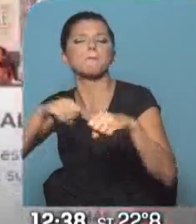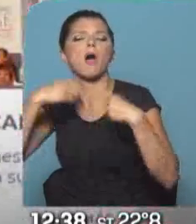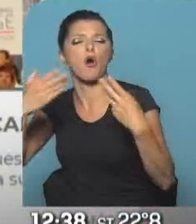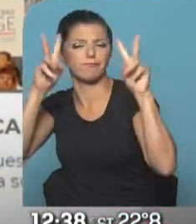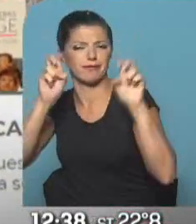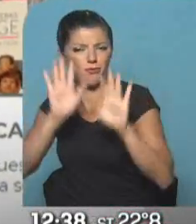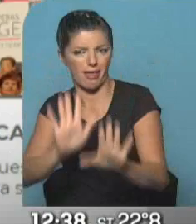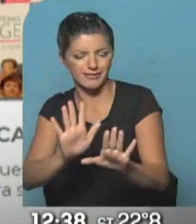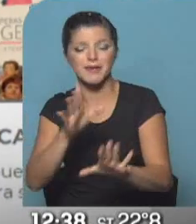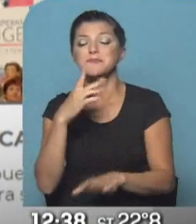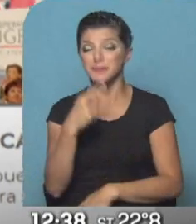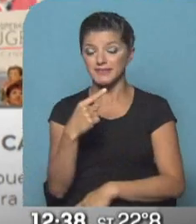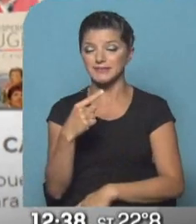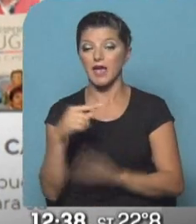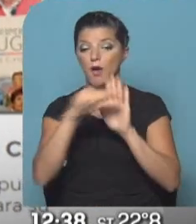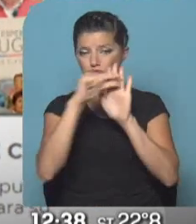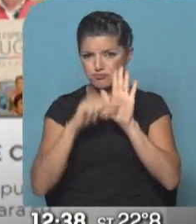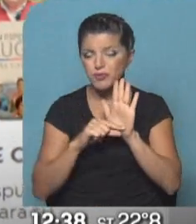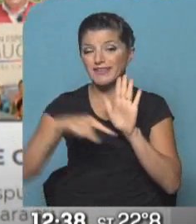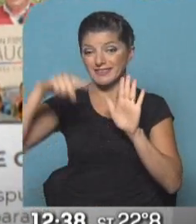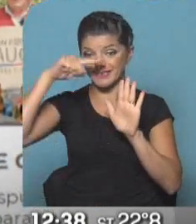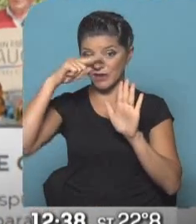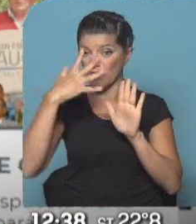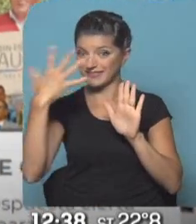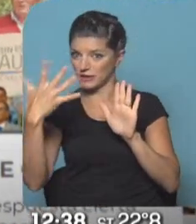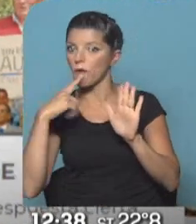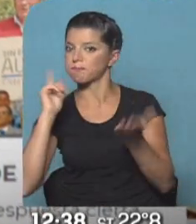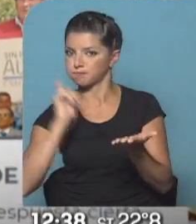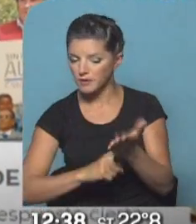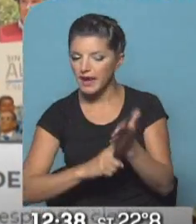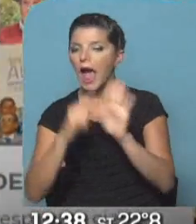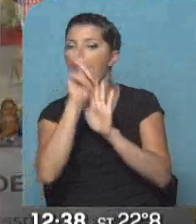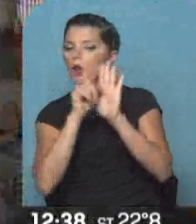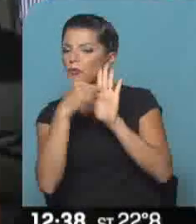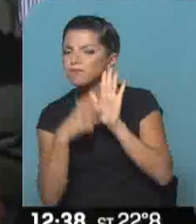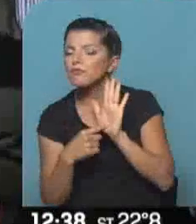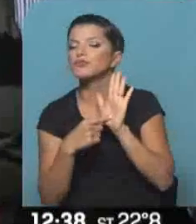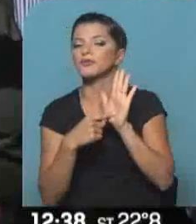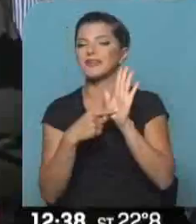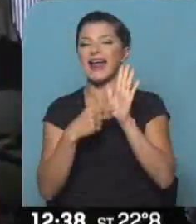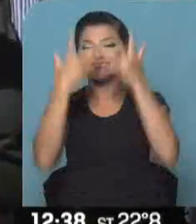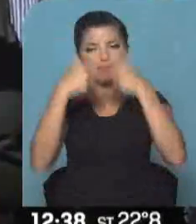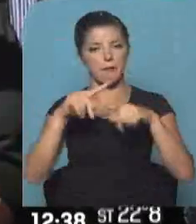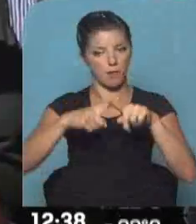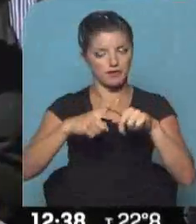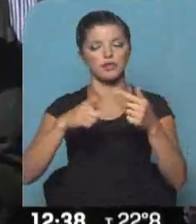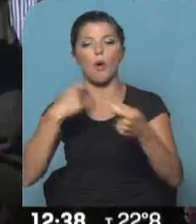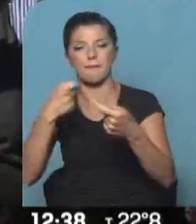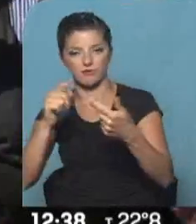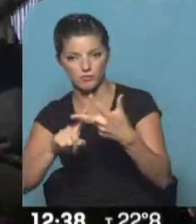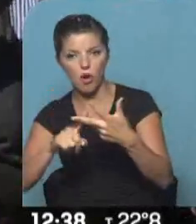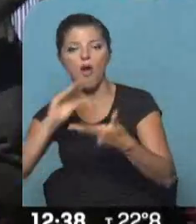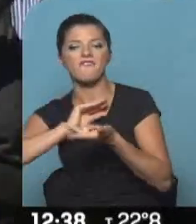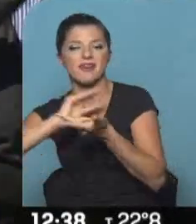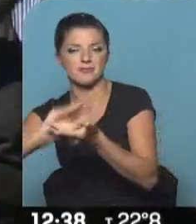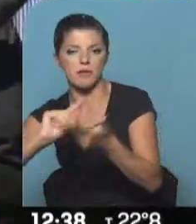un total de 745 medidas, entre las que se destacan cambios en el sistema político, en el de pensiones, financiamiento,